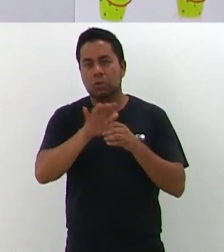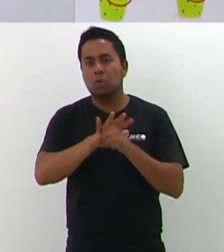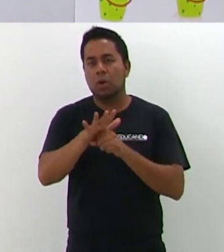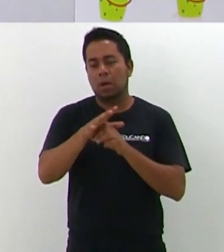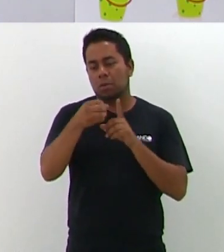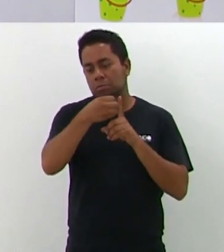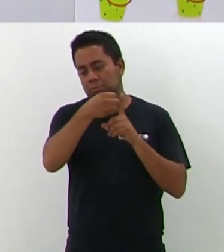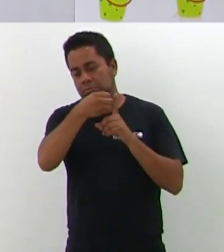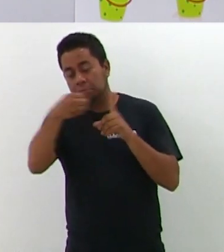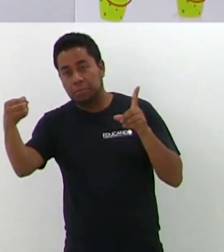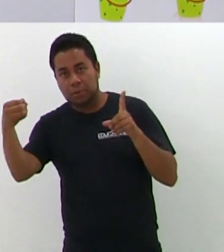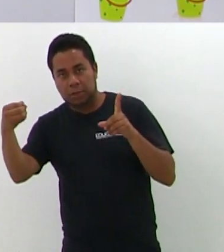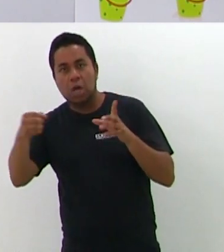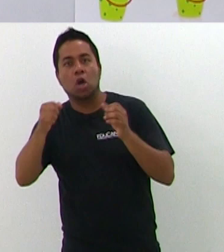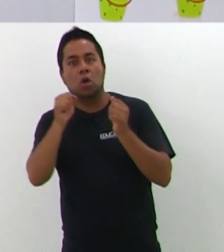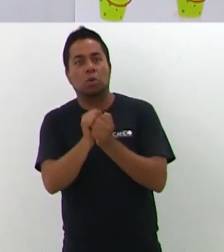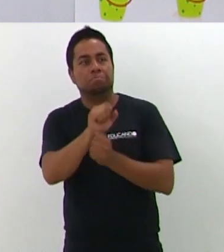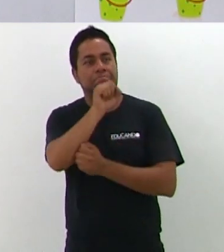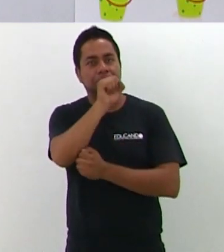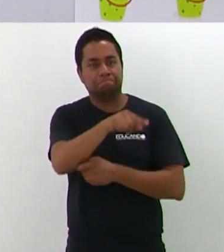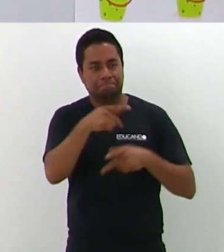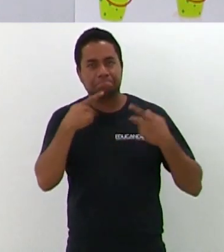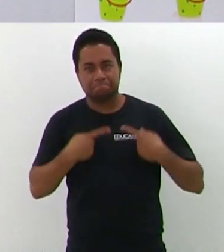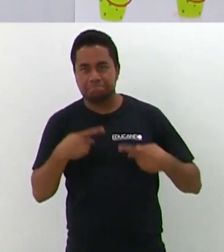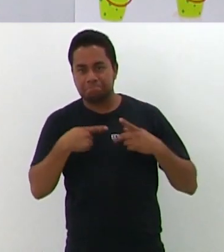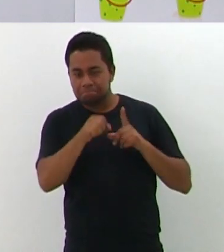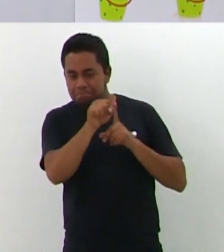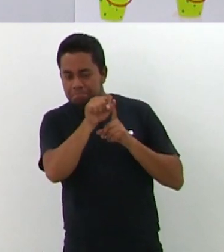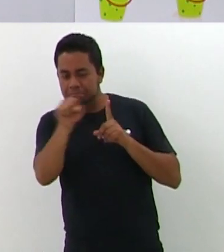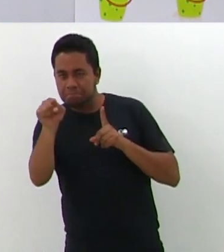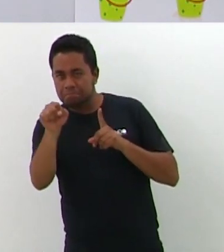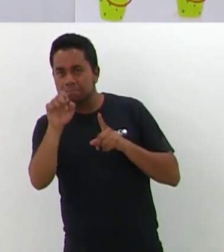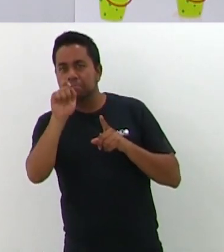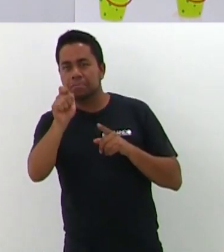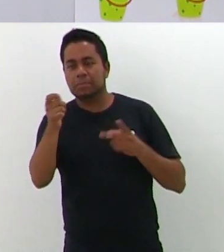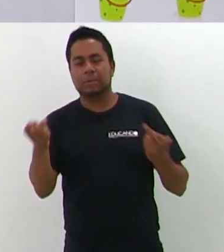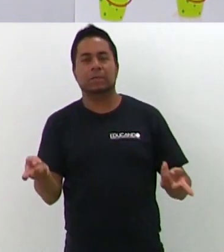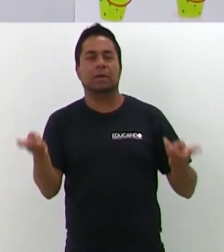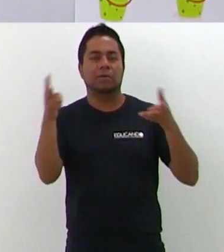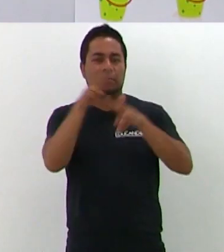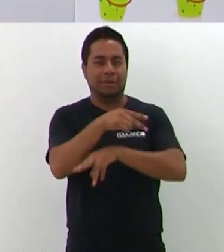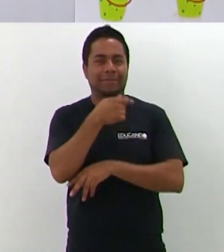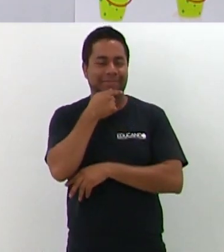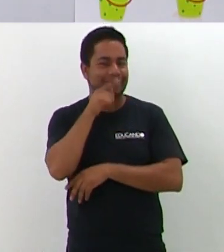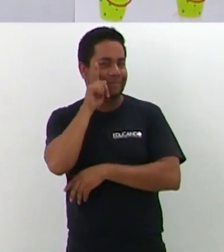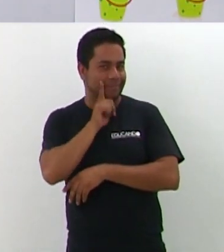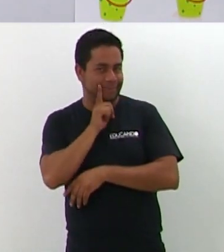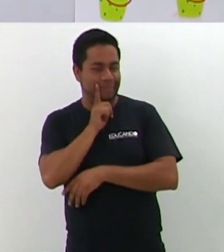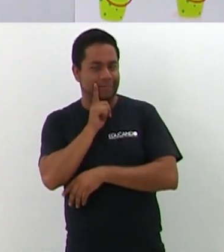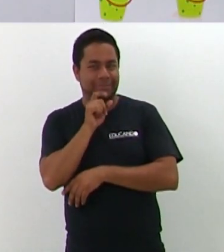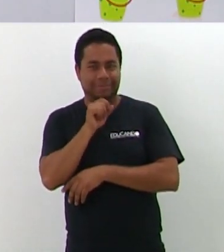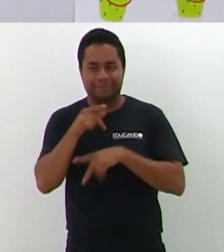una oración con la misma, con el mismo sujeto, estaríamos diciendo lo contrario de la niña.